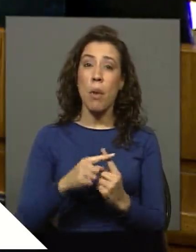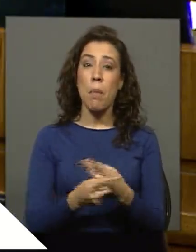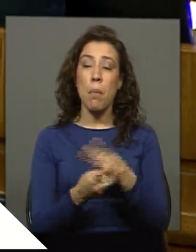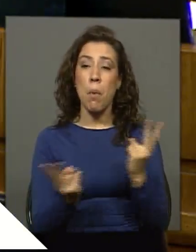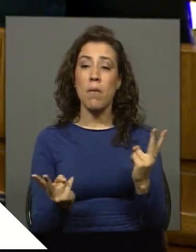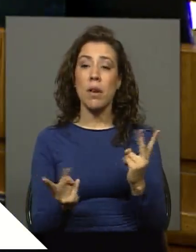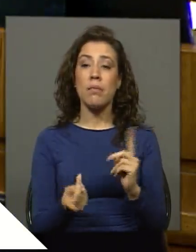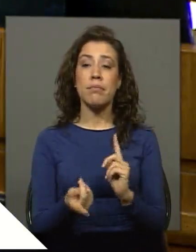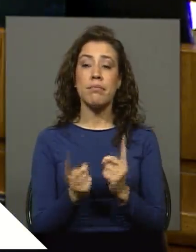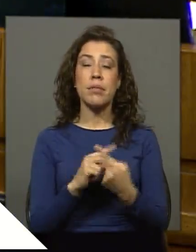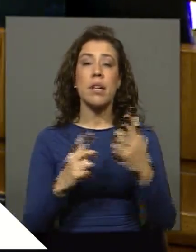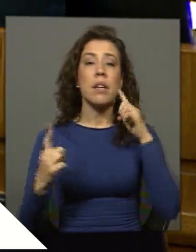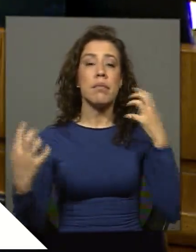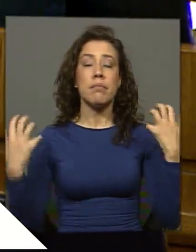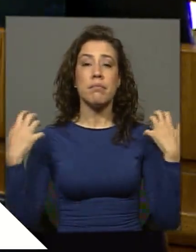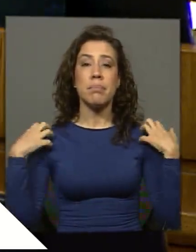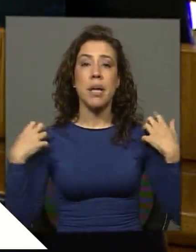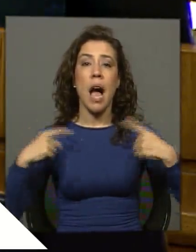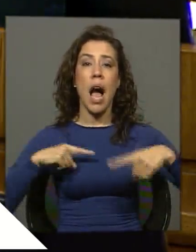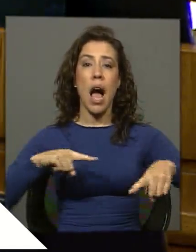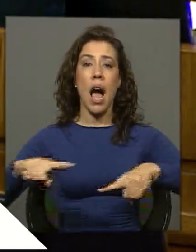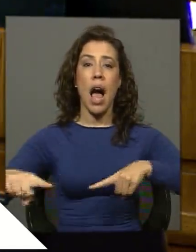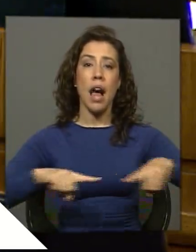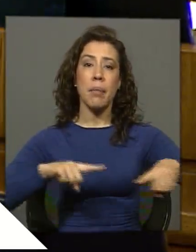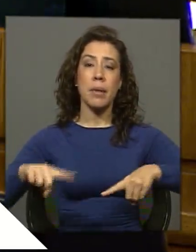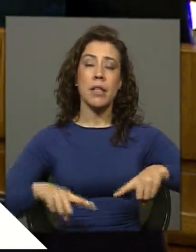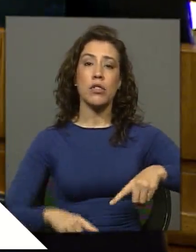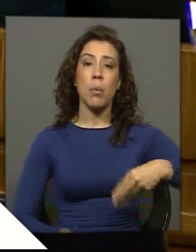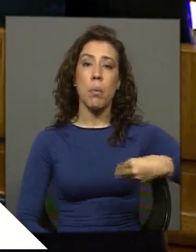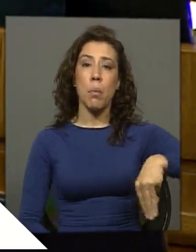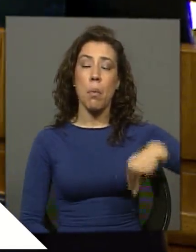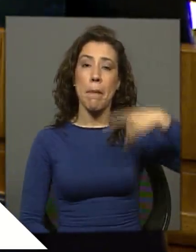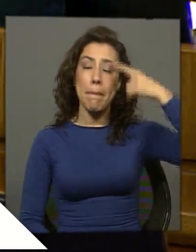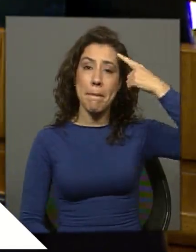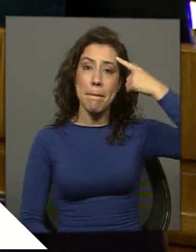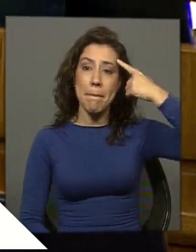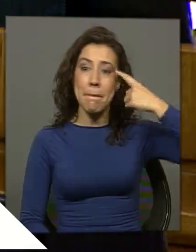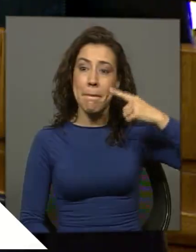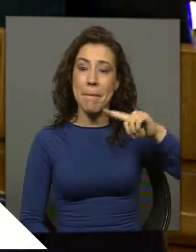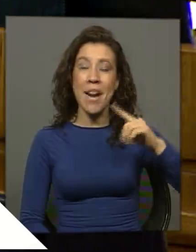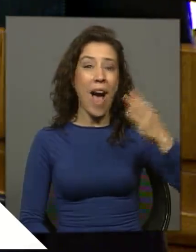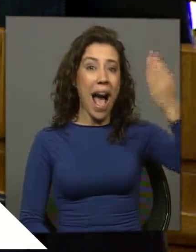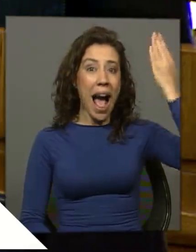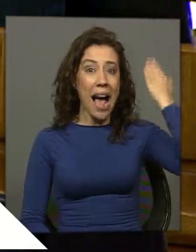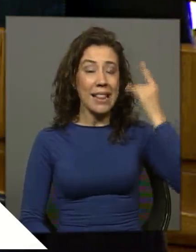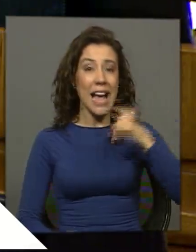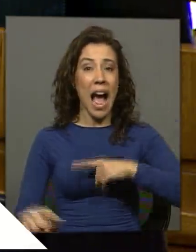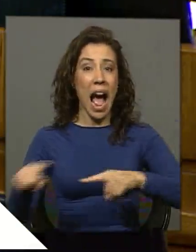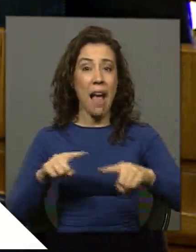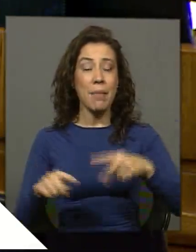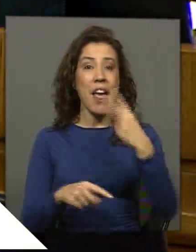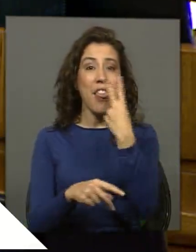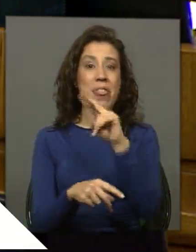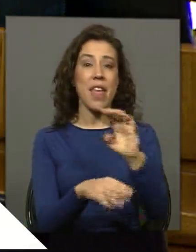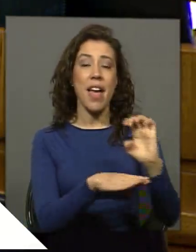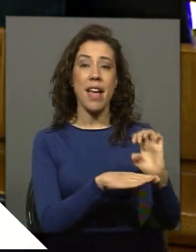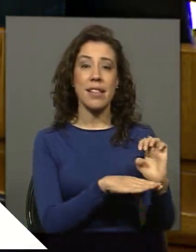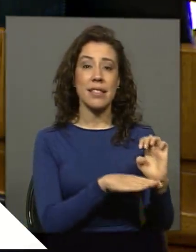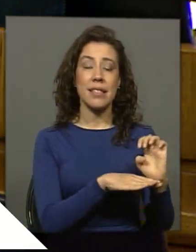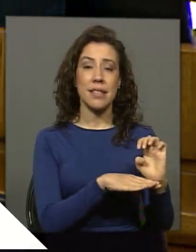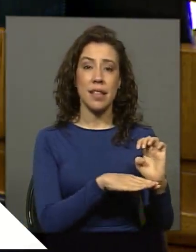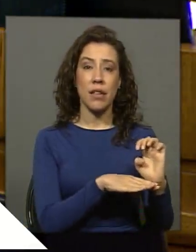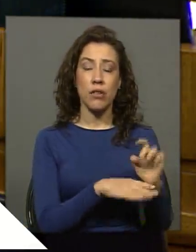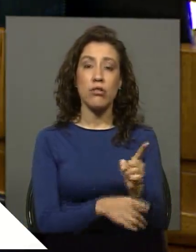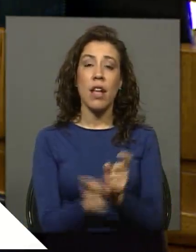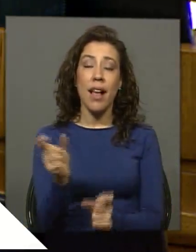a hacer administración municipal pero que sin embargo antes era la administración desde el estado por lo